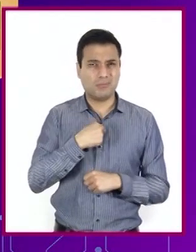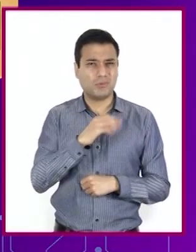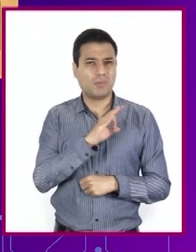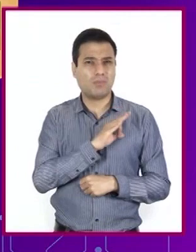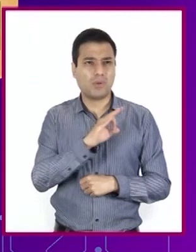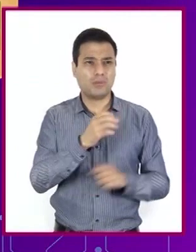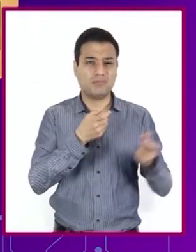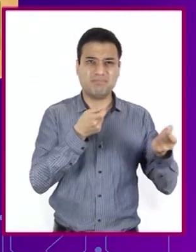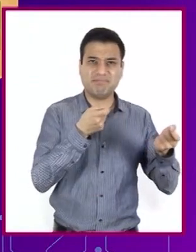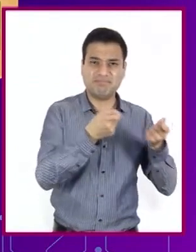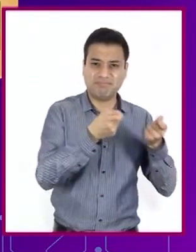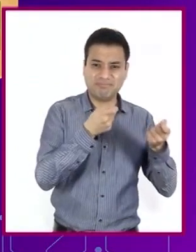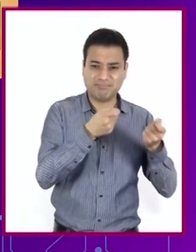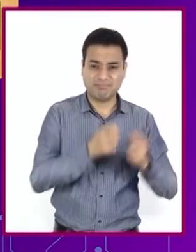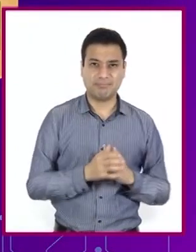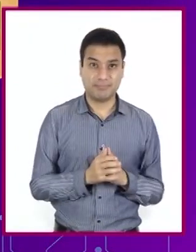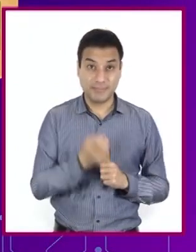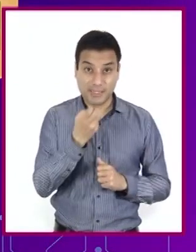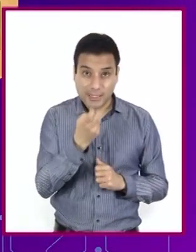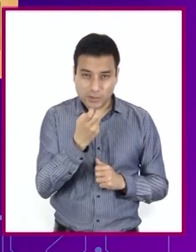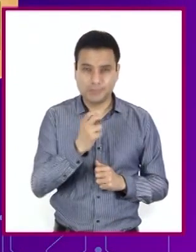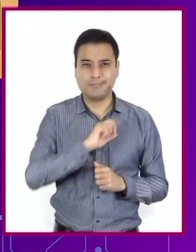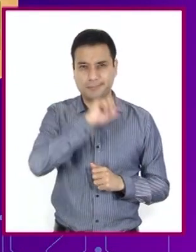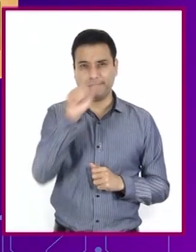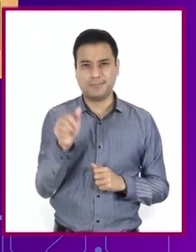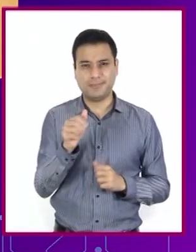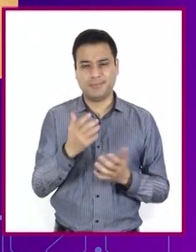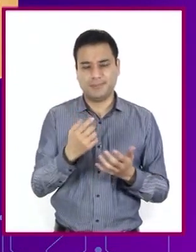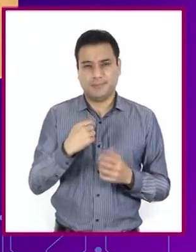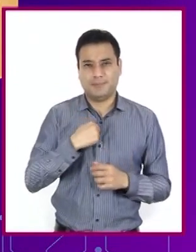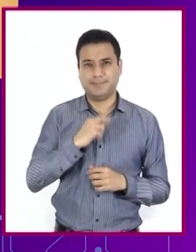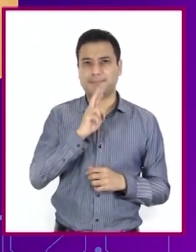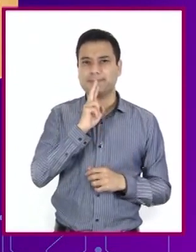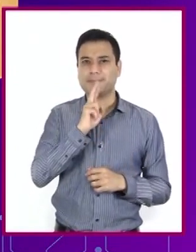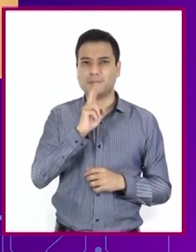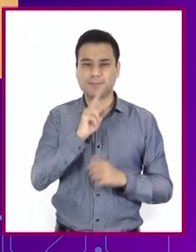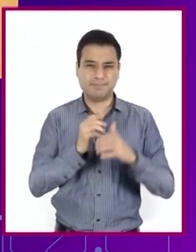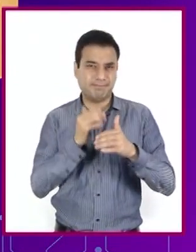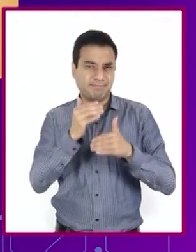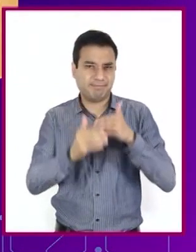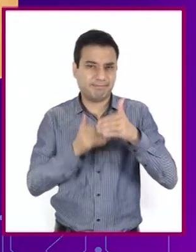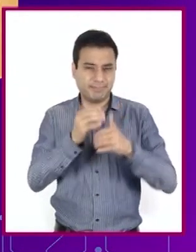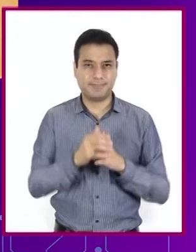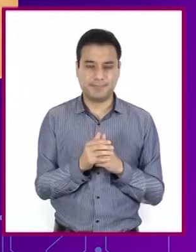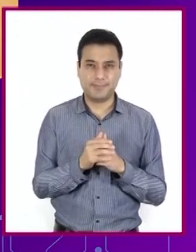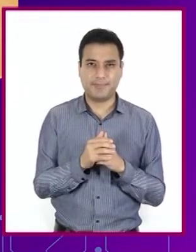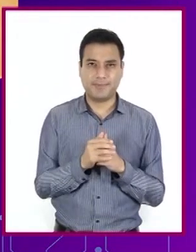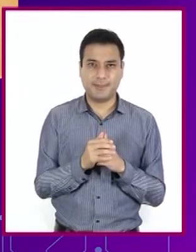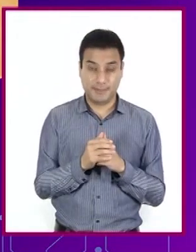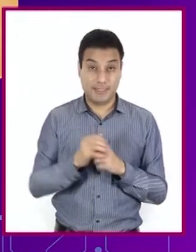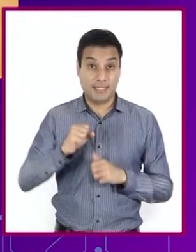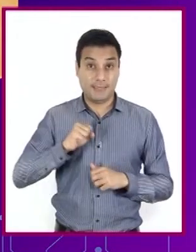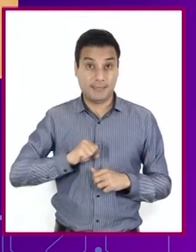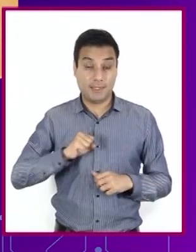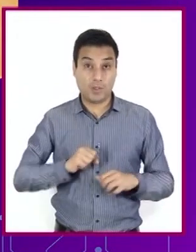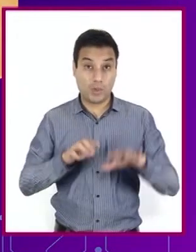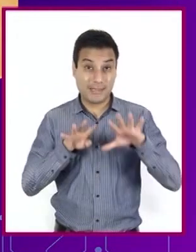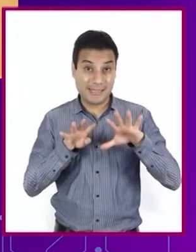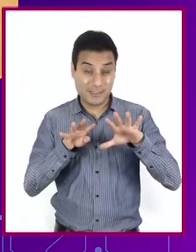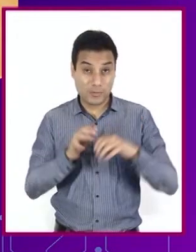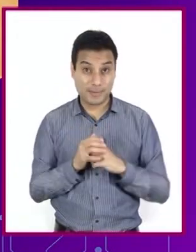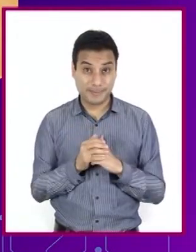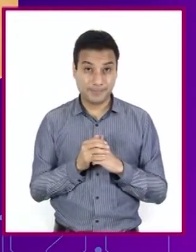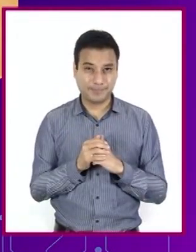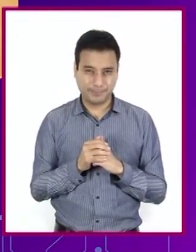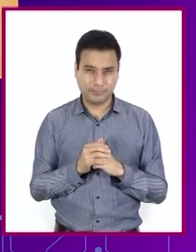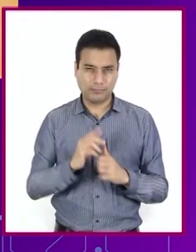inferior le proporcionaba mejoras intelectuales. En la Europa de la segunda mitad del siglo XIX, el